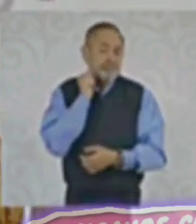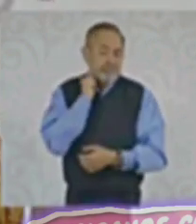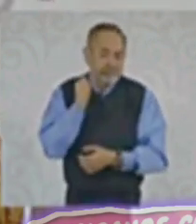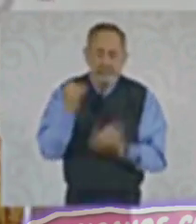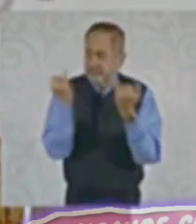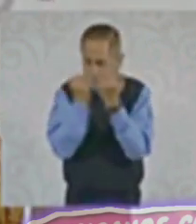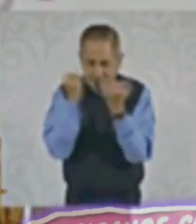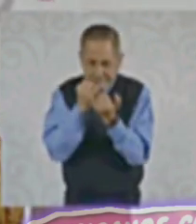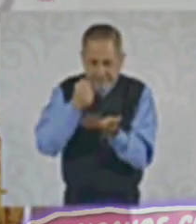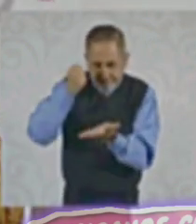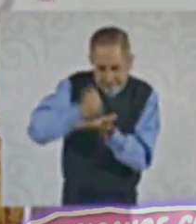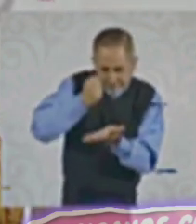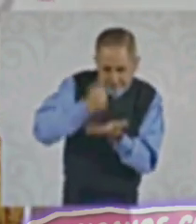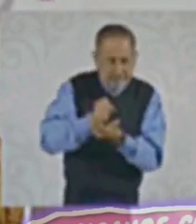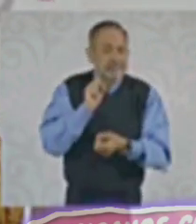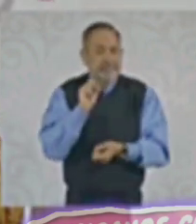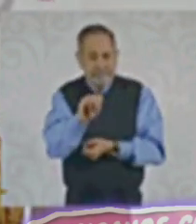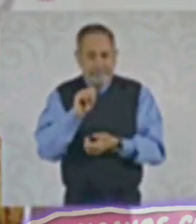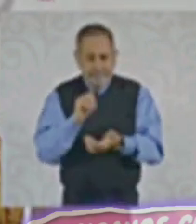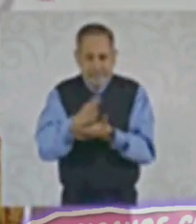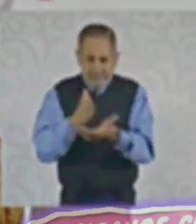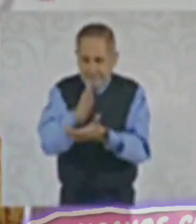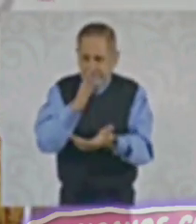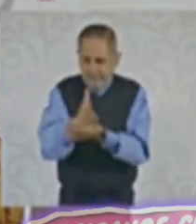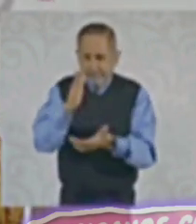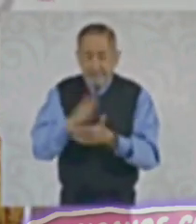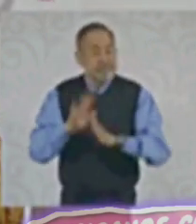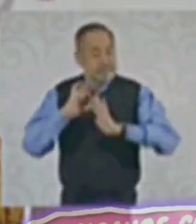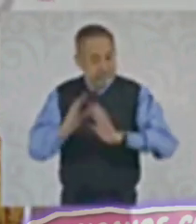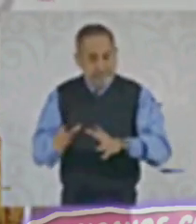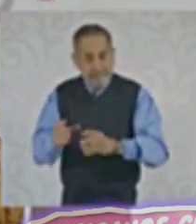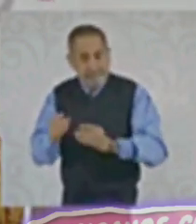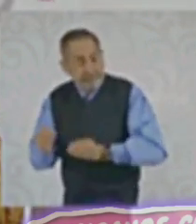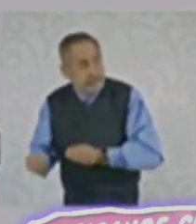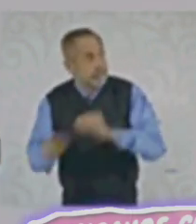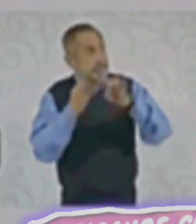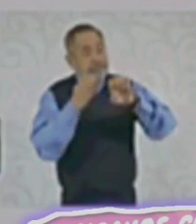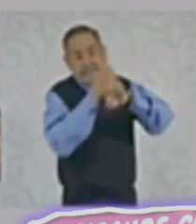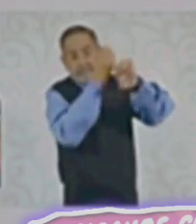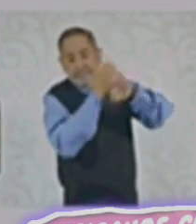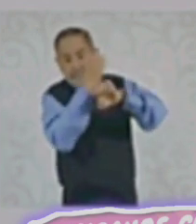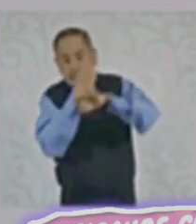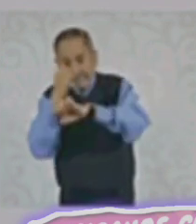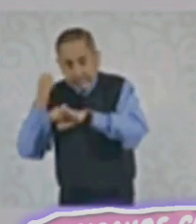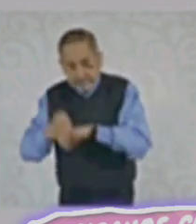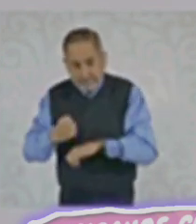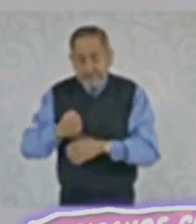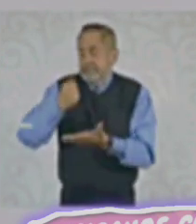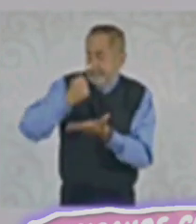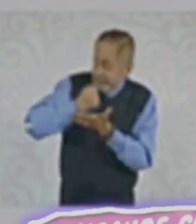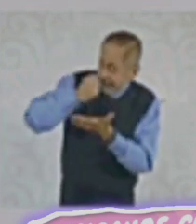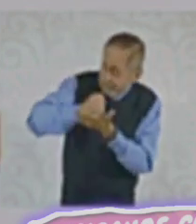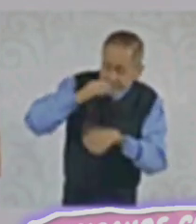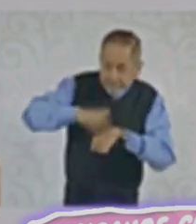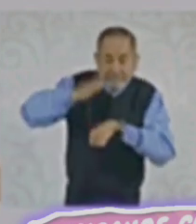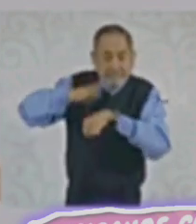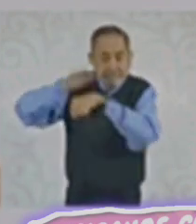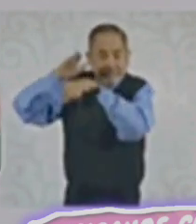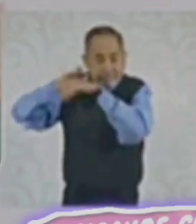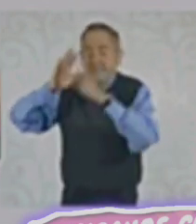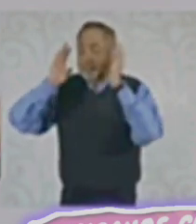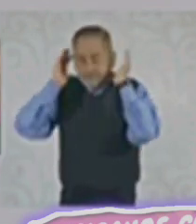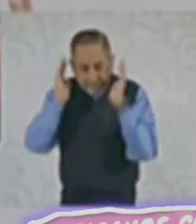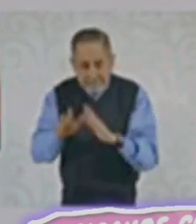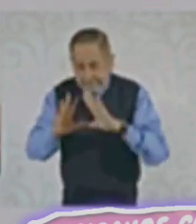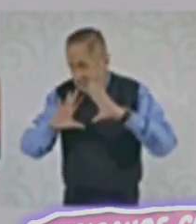las 2/3 partes. Y después se va a los estados y resulta que votan más de las 2/3 partes